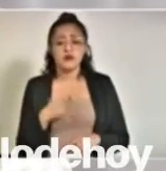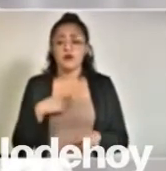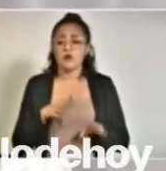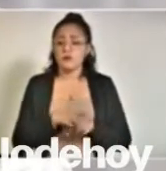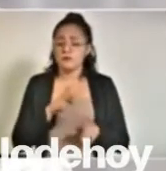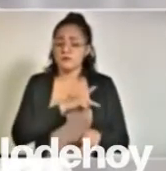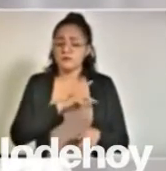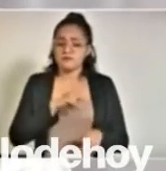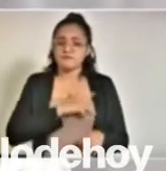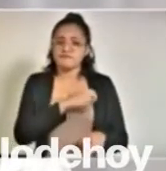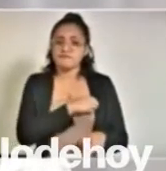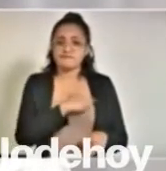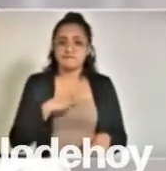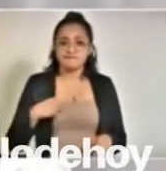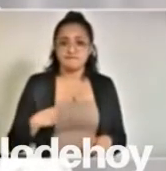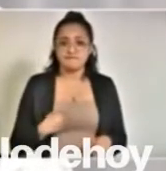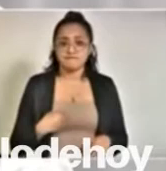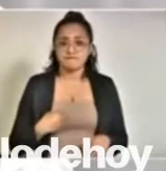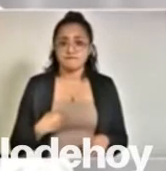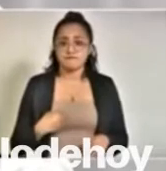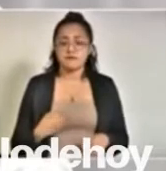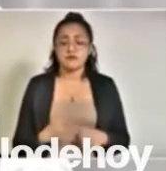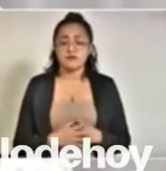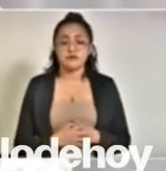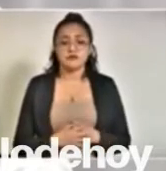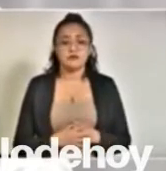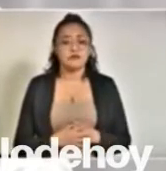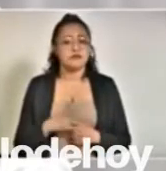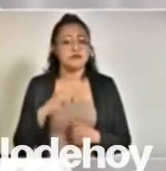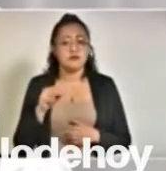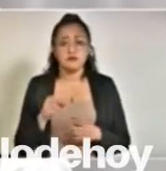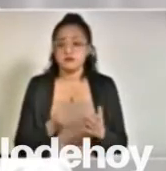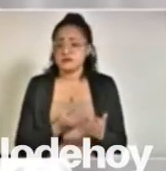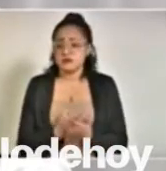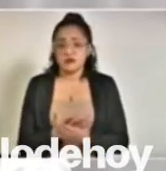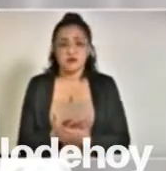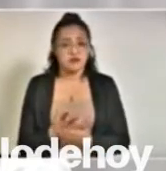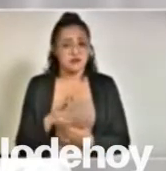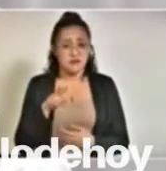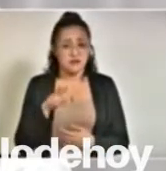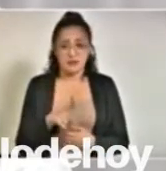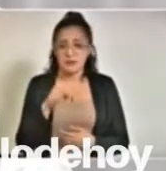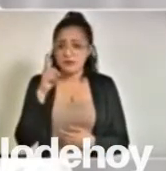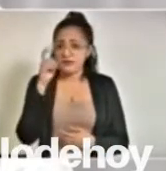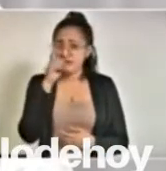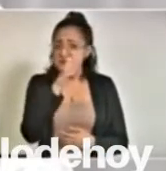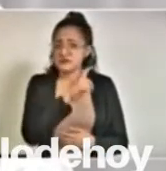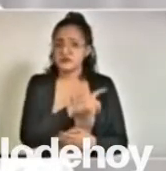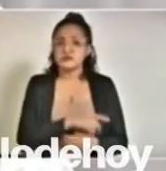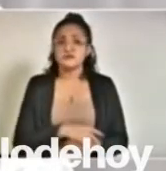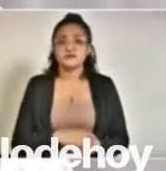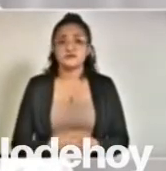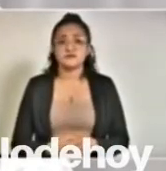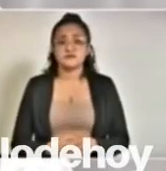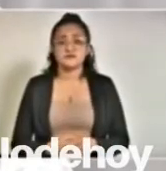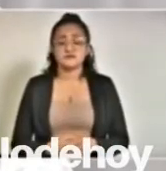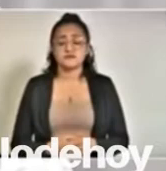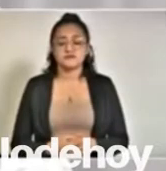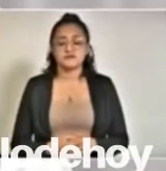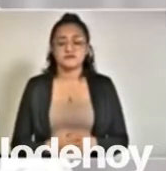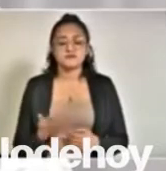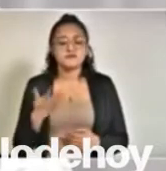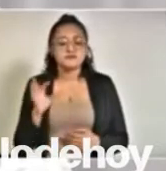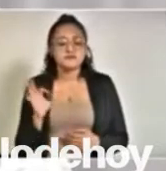obligación propia no vamos a salir de estado a lo mejor la